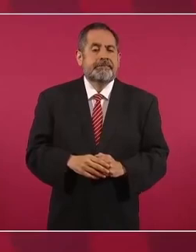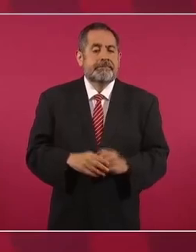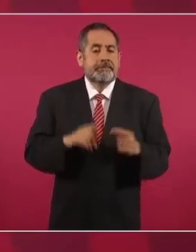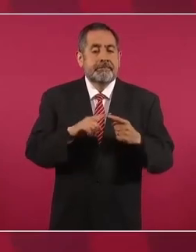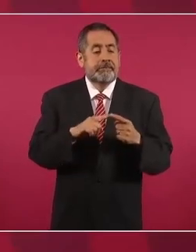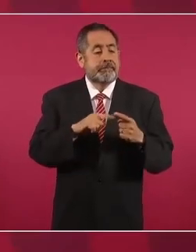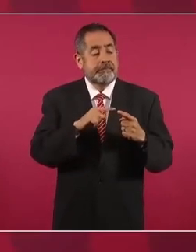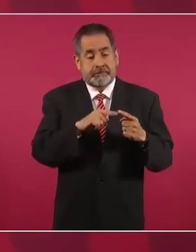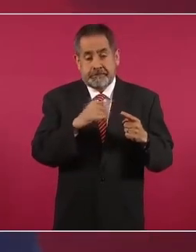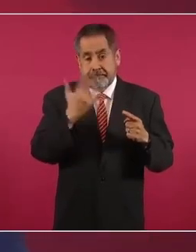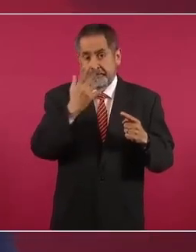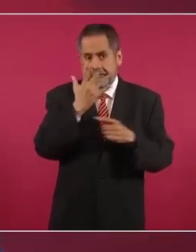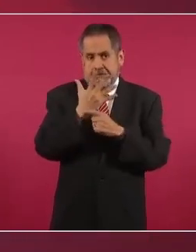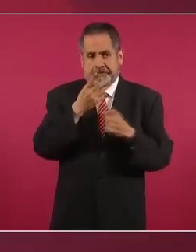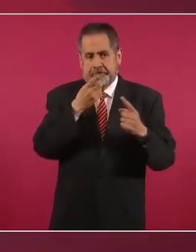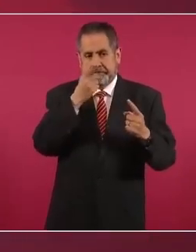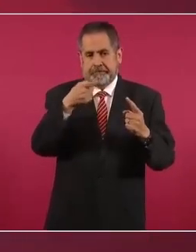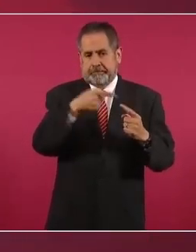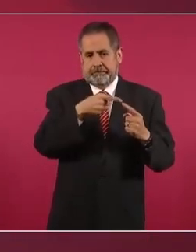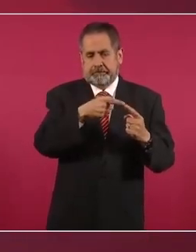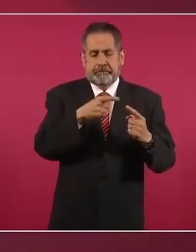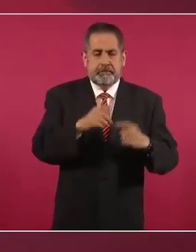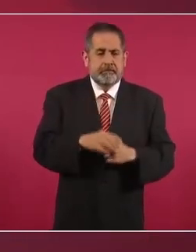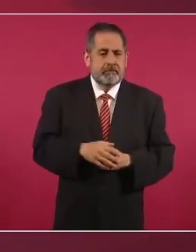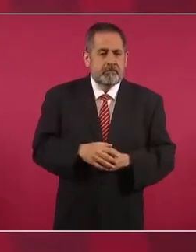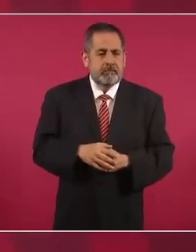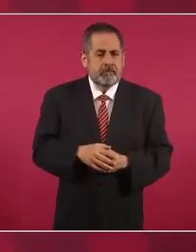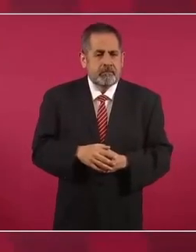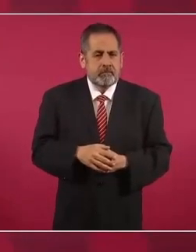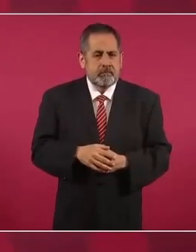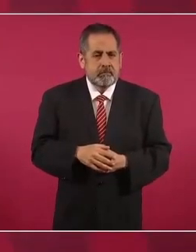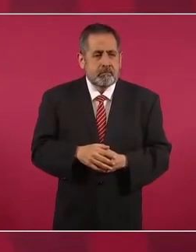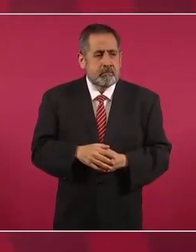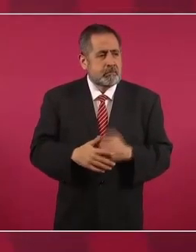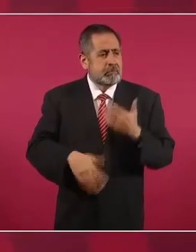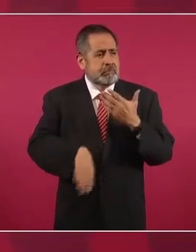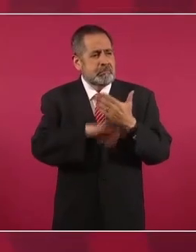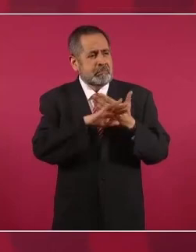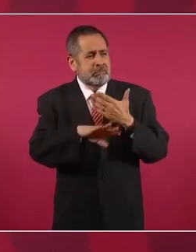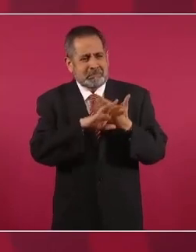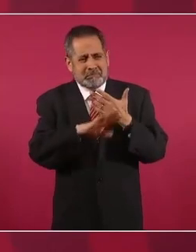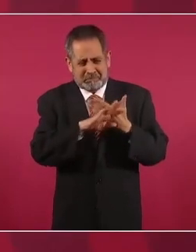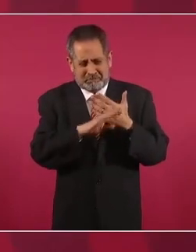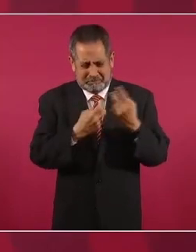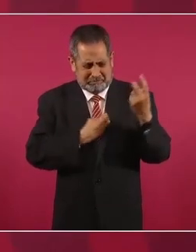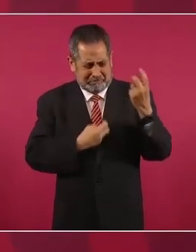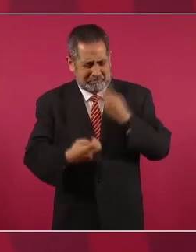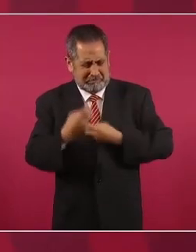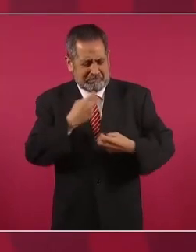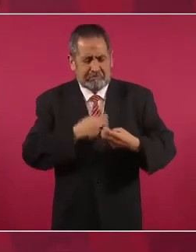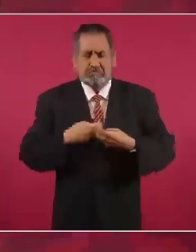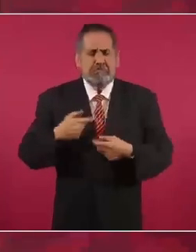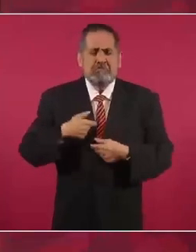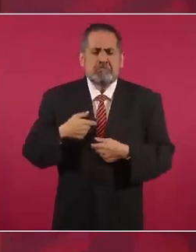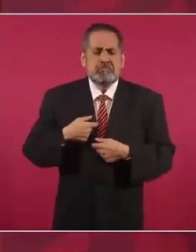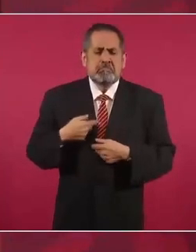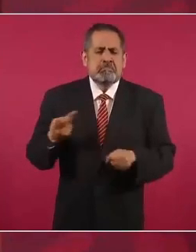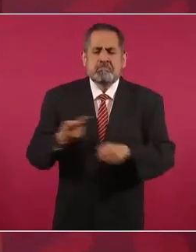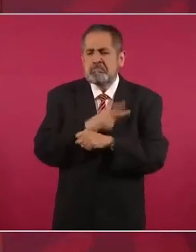dice, siempre he salido de la calumnia ileso.